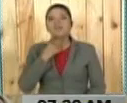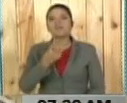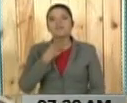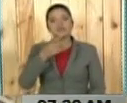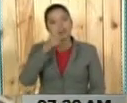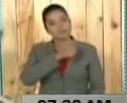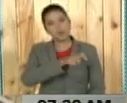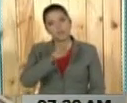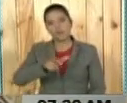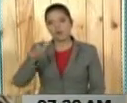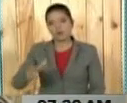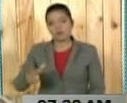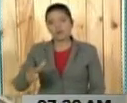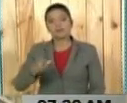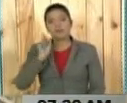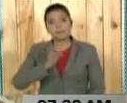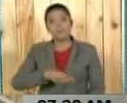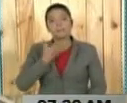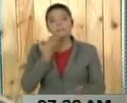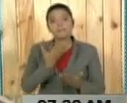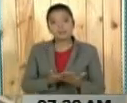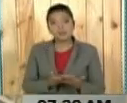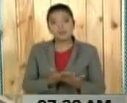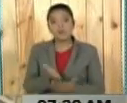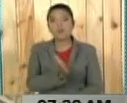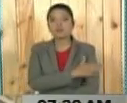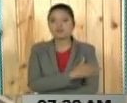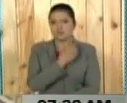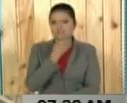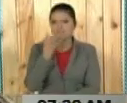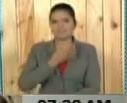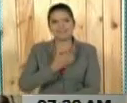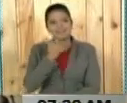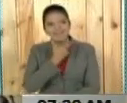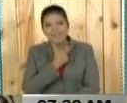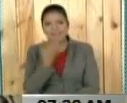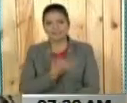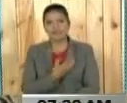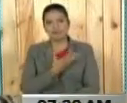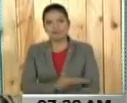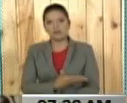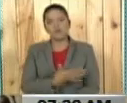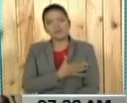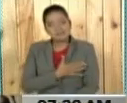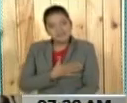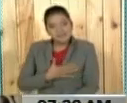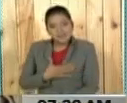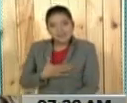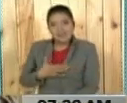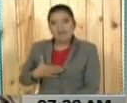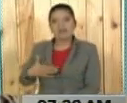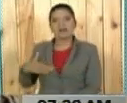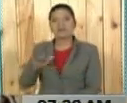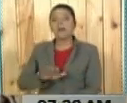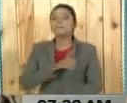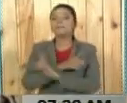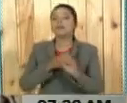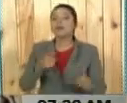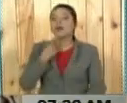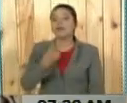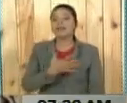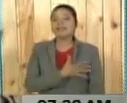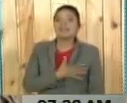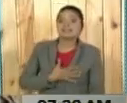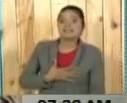pueblo, que además están pidiendo una oposición seria, es un deseo. Pero como decimos aquí en Venezuela, los deseos